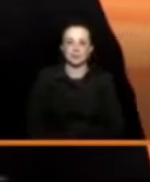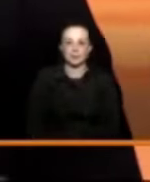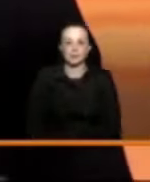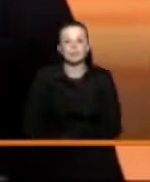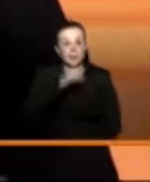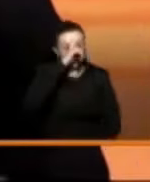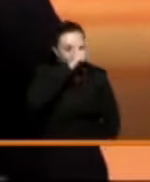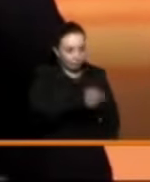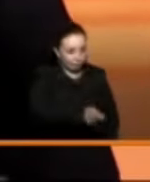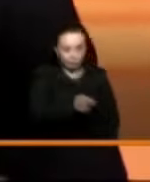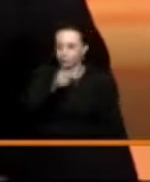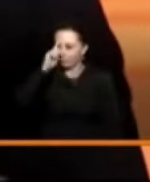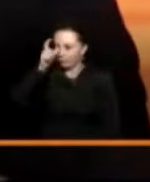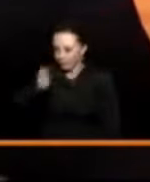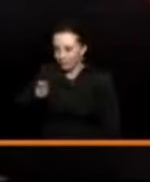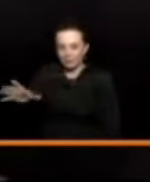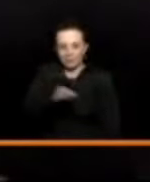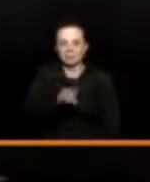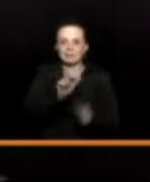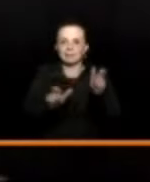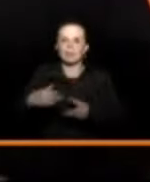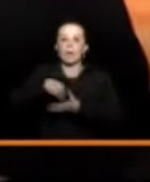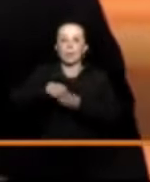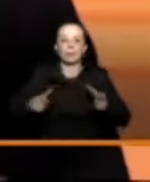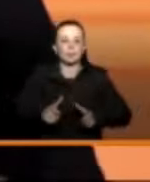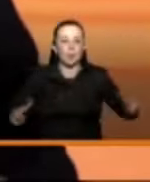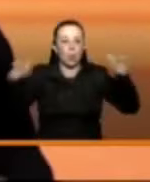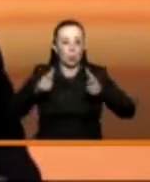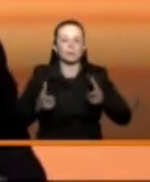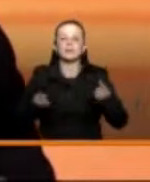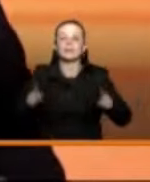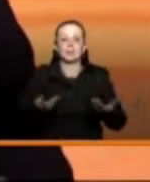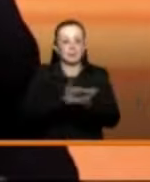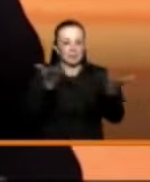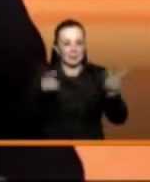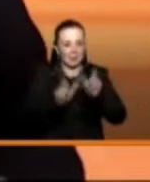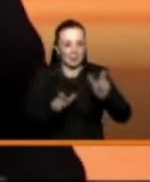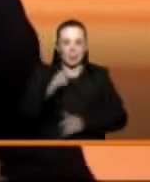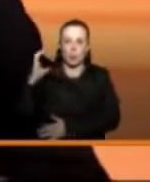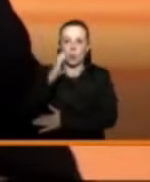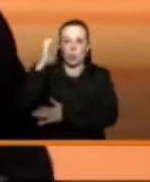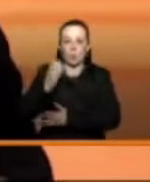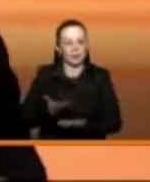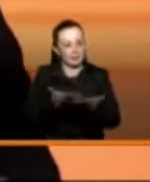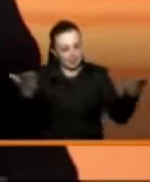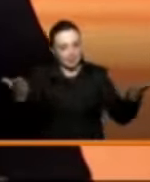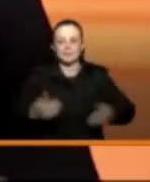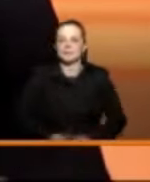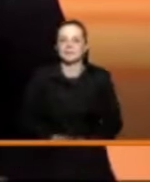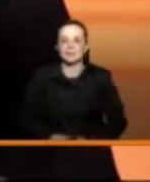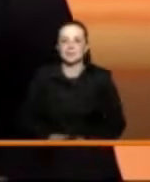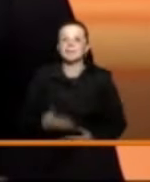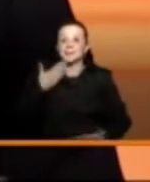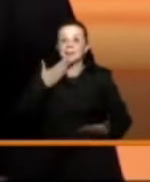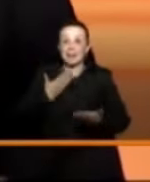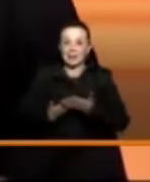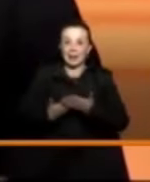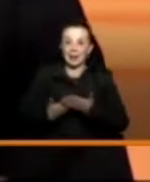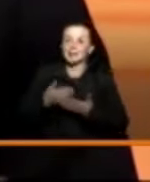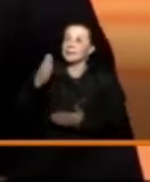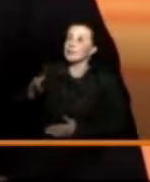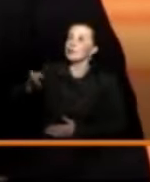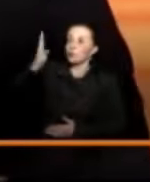Honorables congresistas y colombianos, quiero darle gracias a Dios